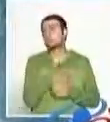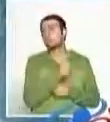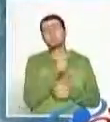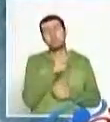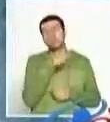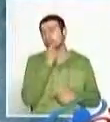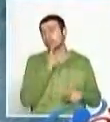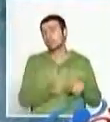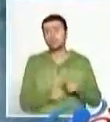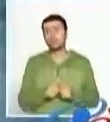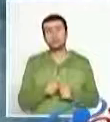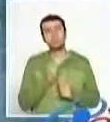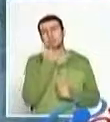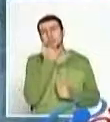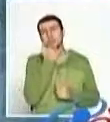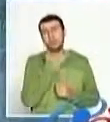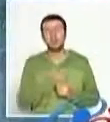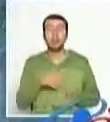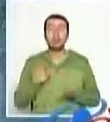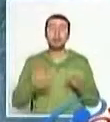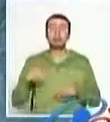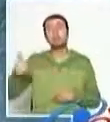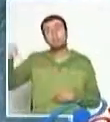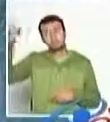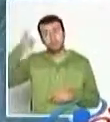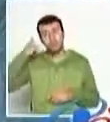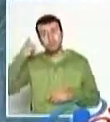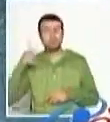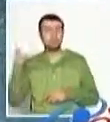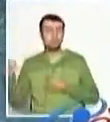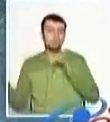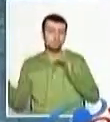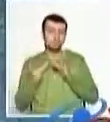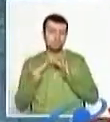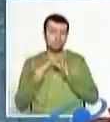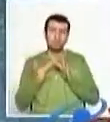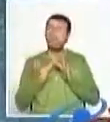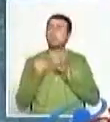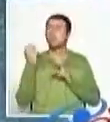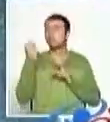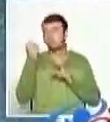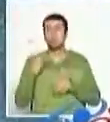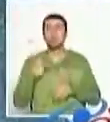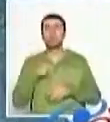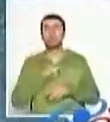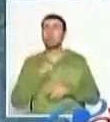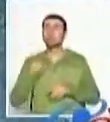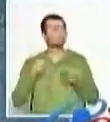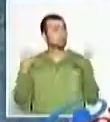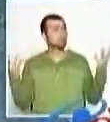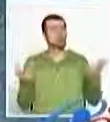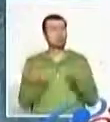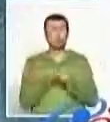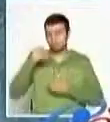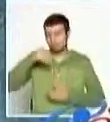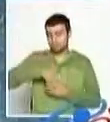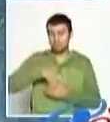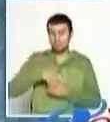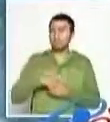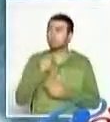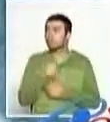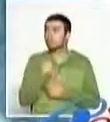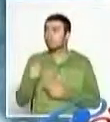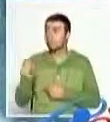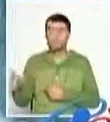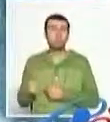ubicuidad. Entonces, muchas veces cuando nos llaman a biomedicinas integrativas, pues quiero que entiendan que somos parte del equipo del doctor Rojas, pero que